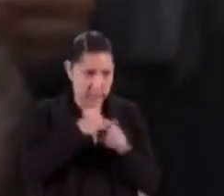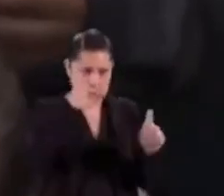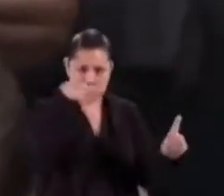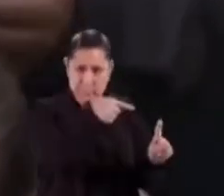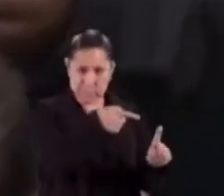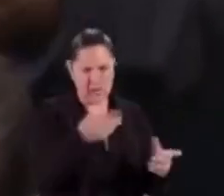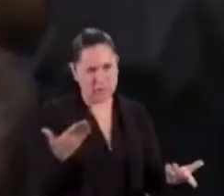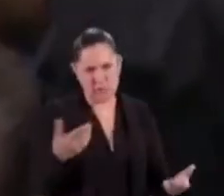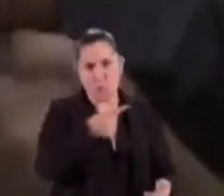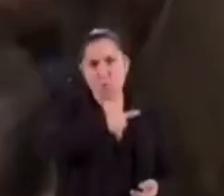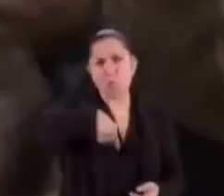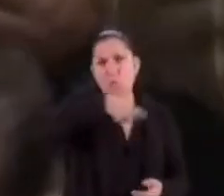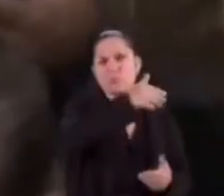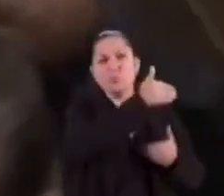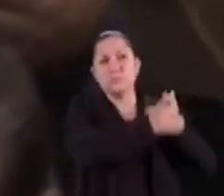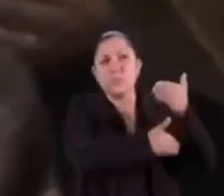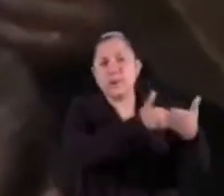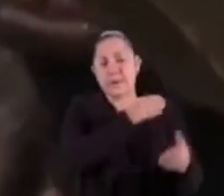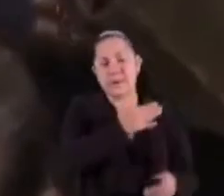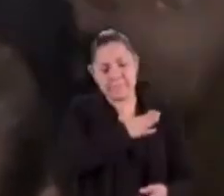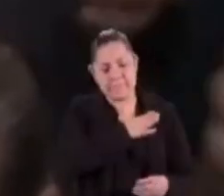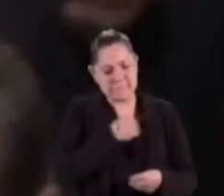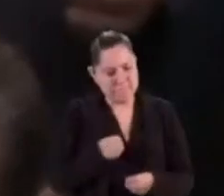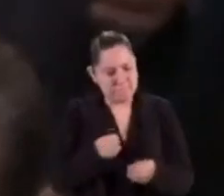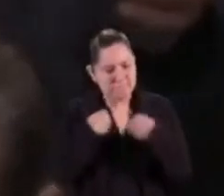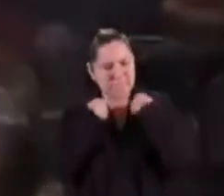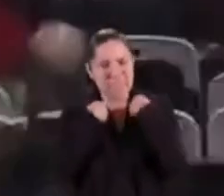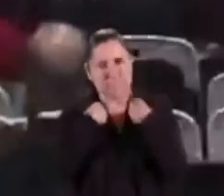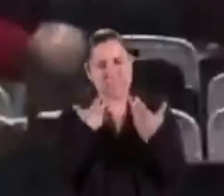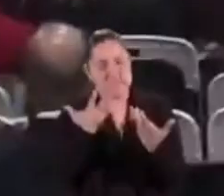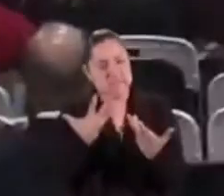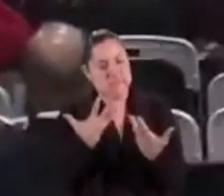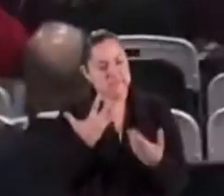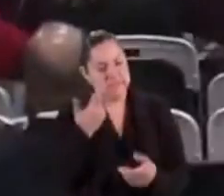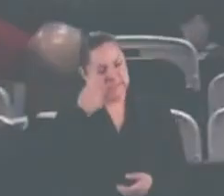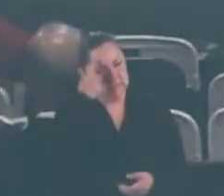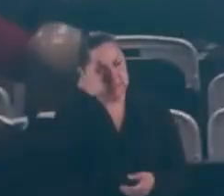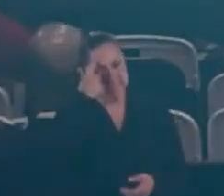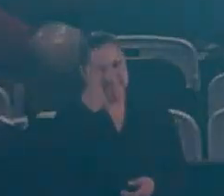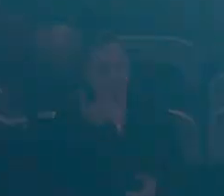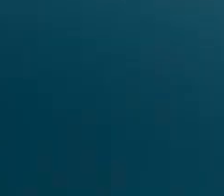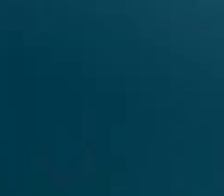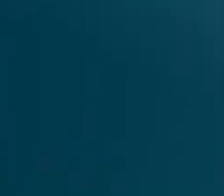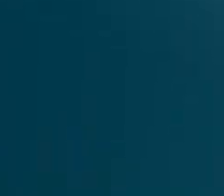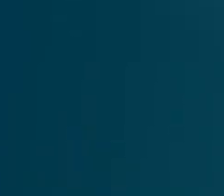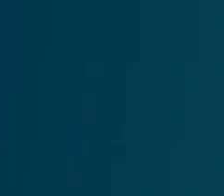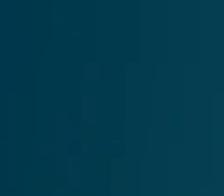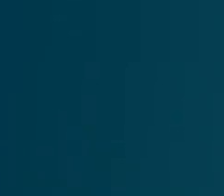resto de su vida. Soy Resistencia, es cuanto.